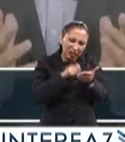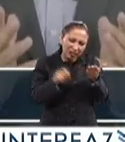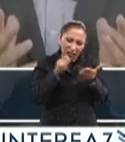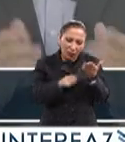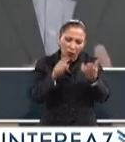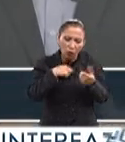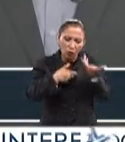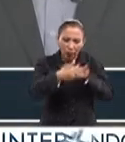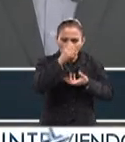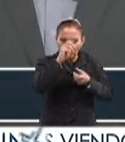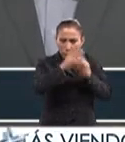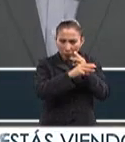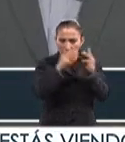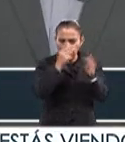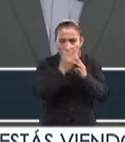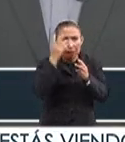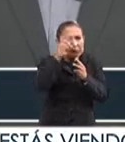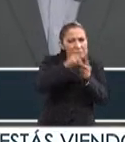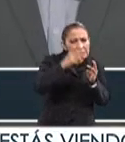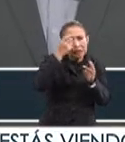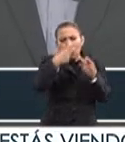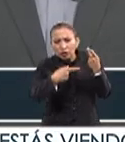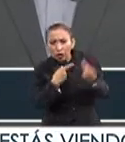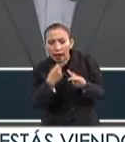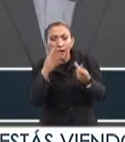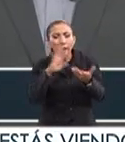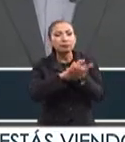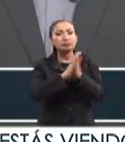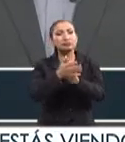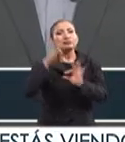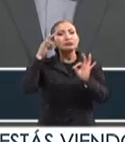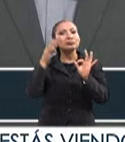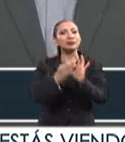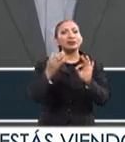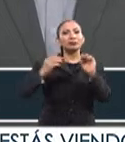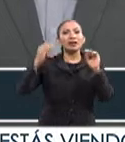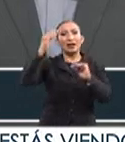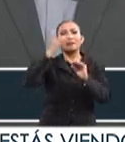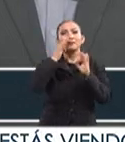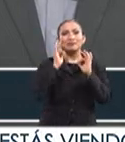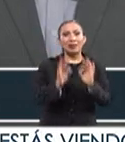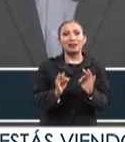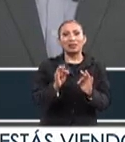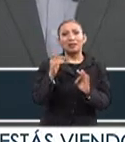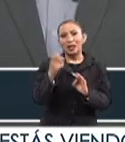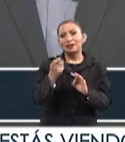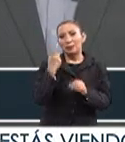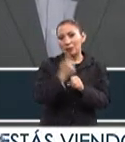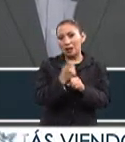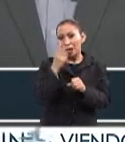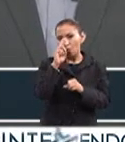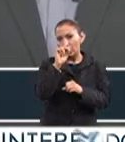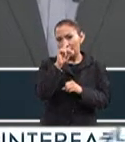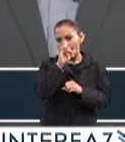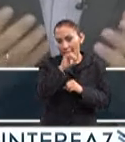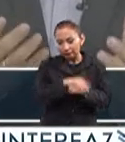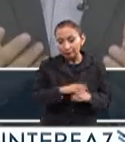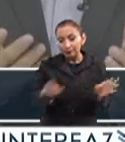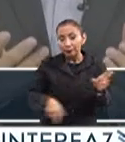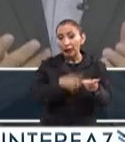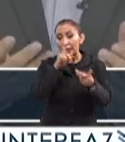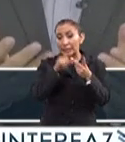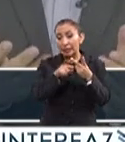de interacción con los materiales y los propios cuestionarios, él alcance el nivel adecuado en esta primera unidad.